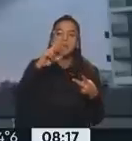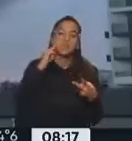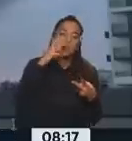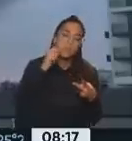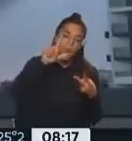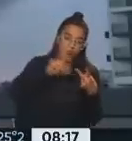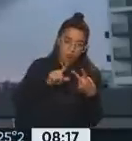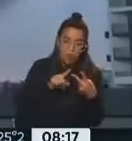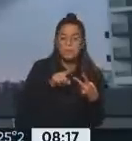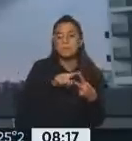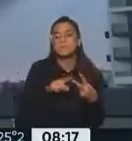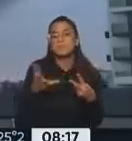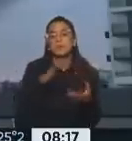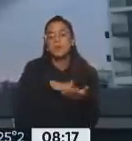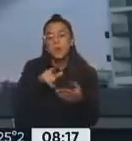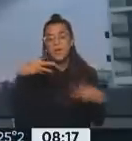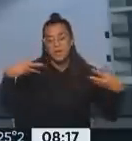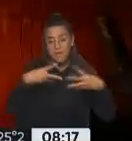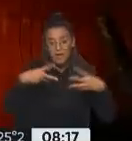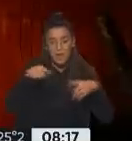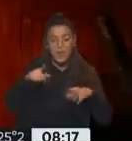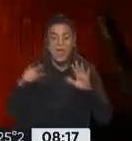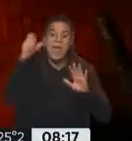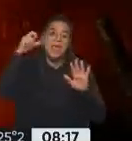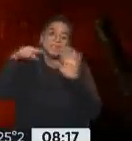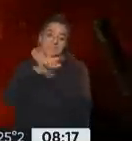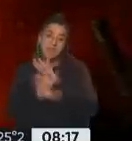va a ser en lo que es la guerra por el este de ucrania muchas gracias sale más